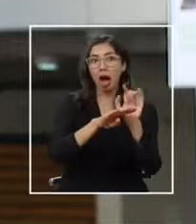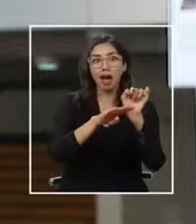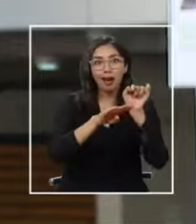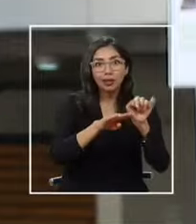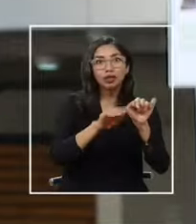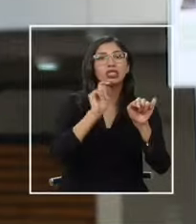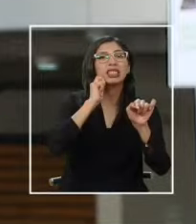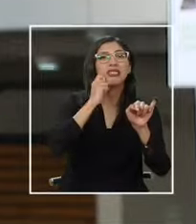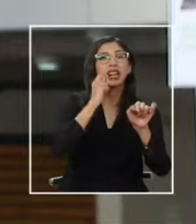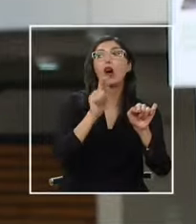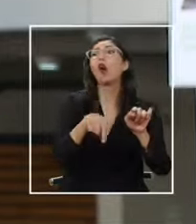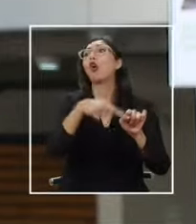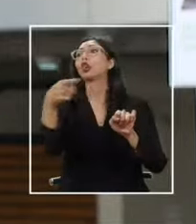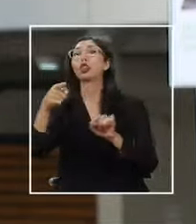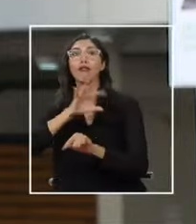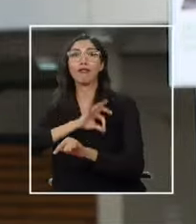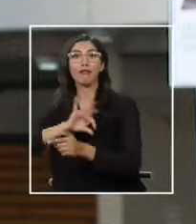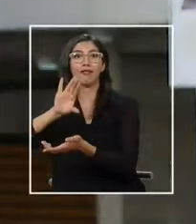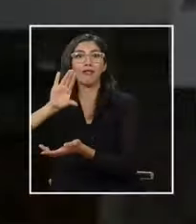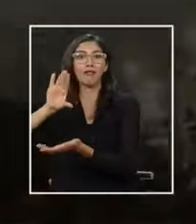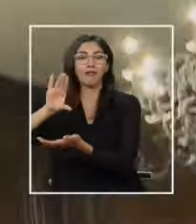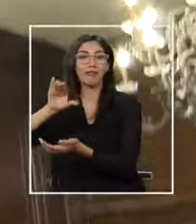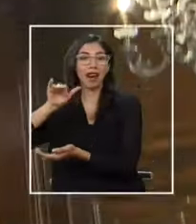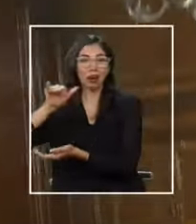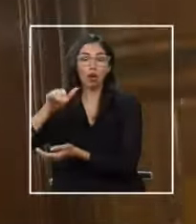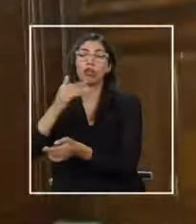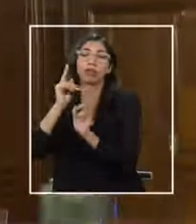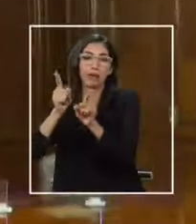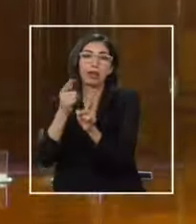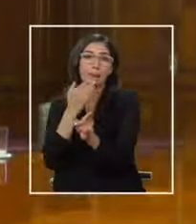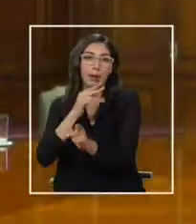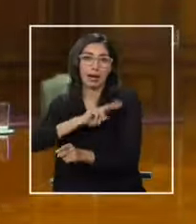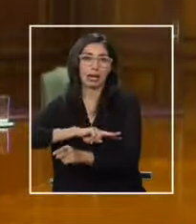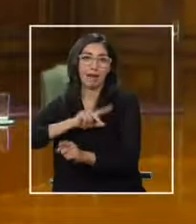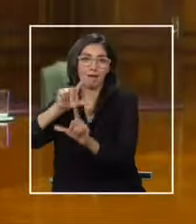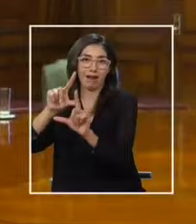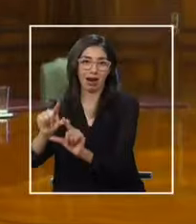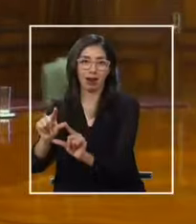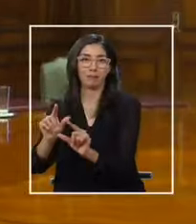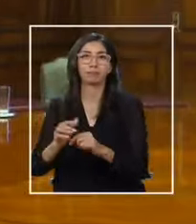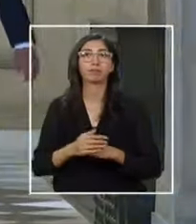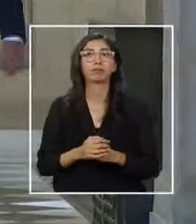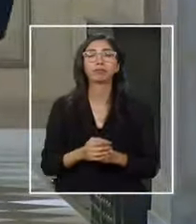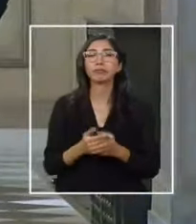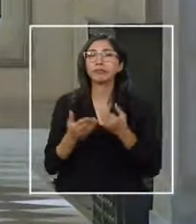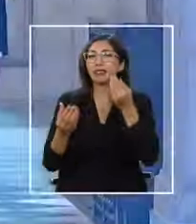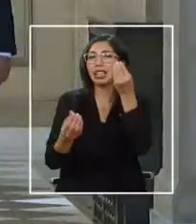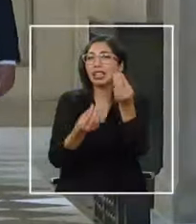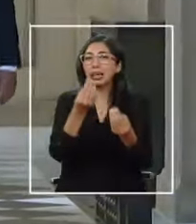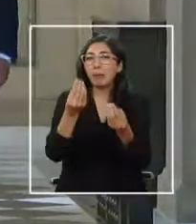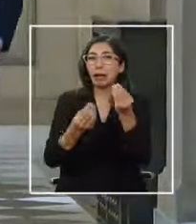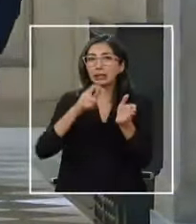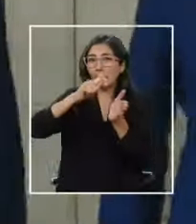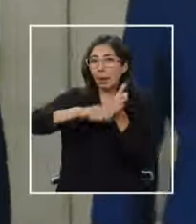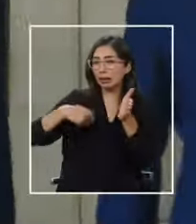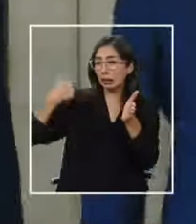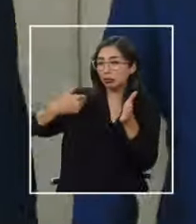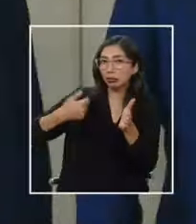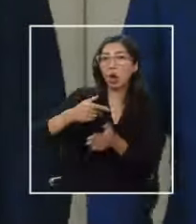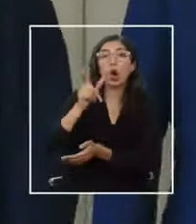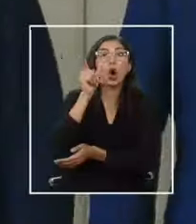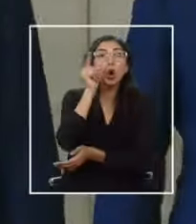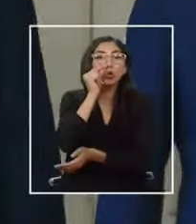eso presiona a que los bancos privados también bajen sus tasas. Eso busca la autoridad monetaria, pero ¿qué ha pasado en estos meses? En octubre